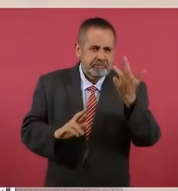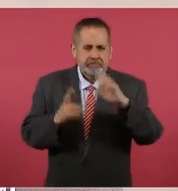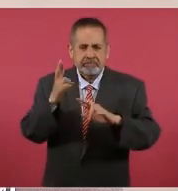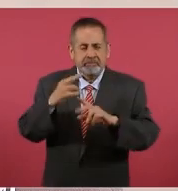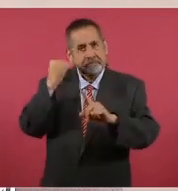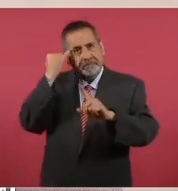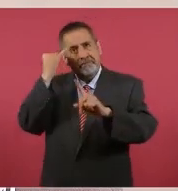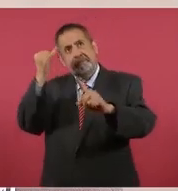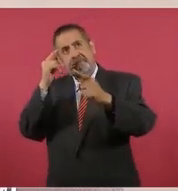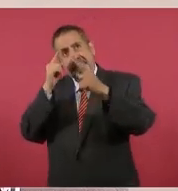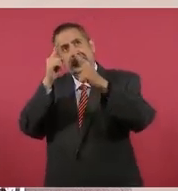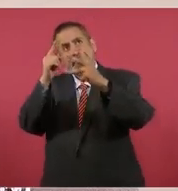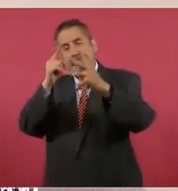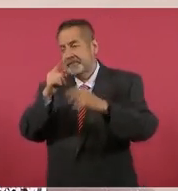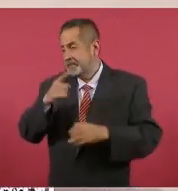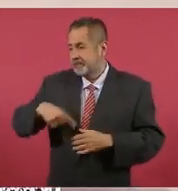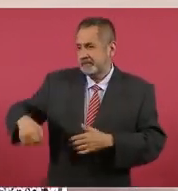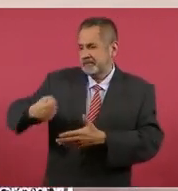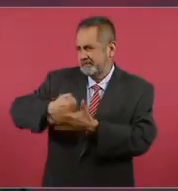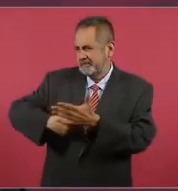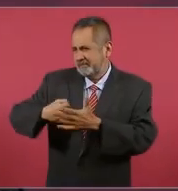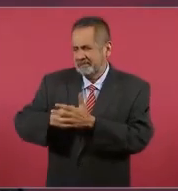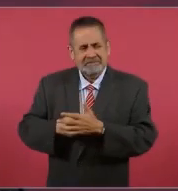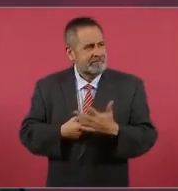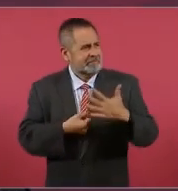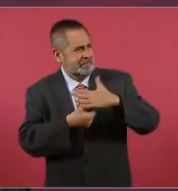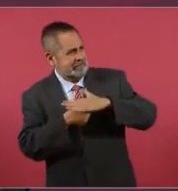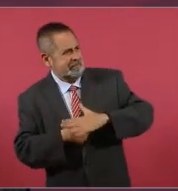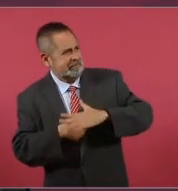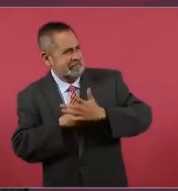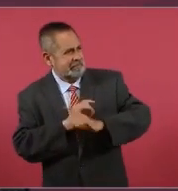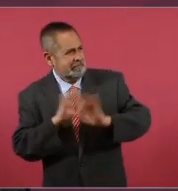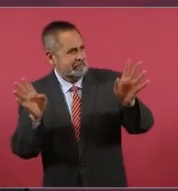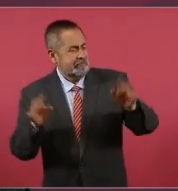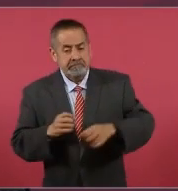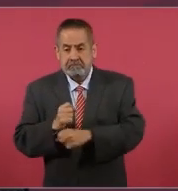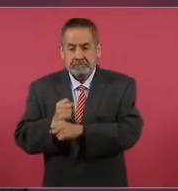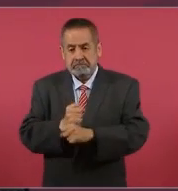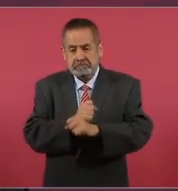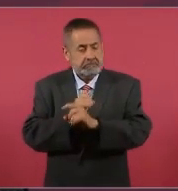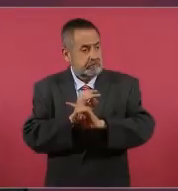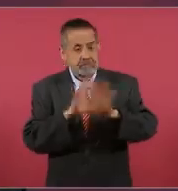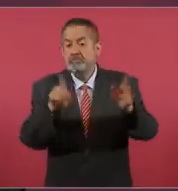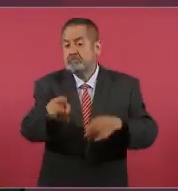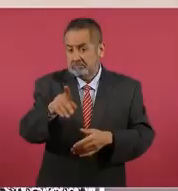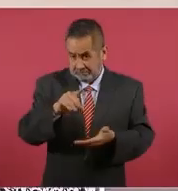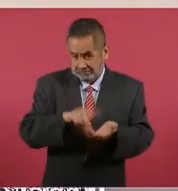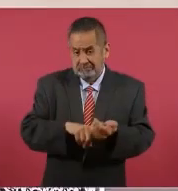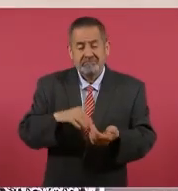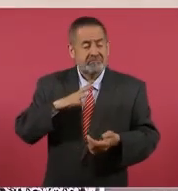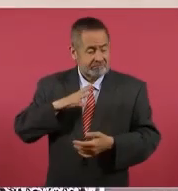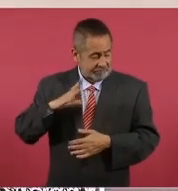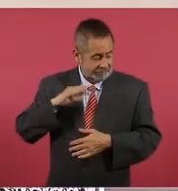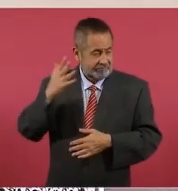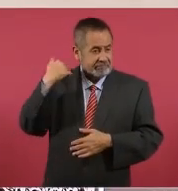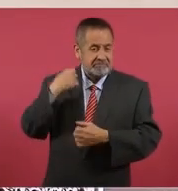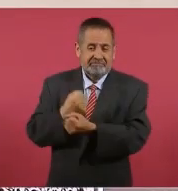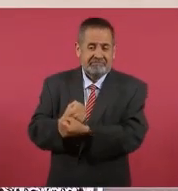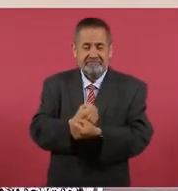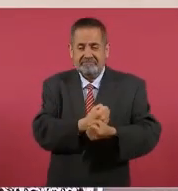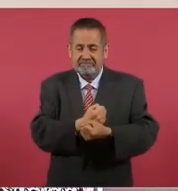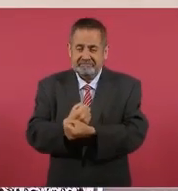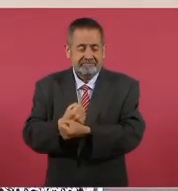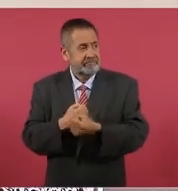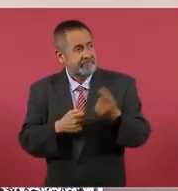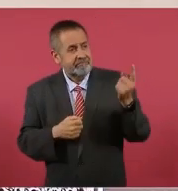la lucha contra la opresión, contra la esclavitud que existía en la